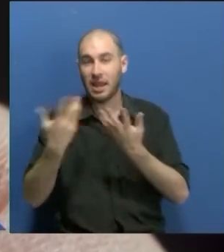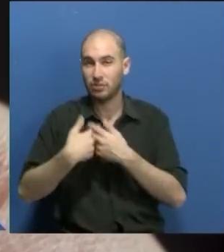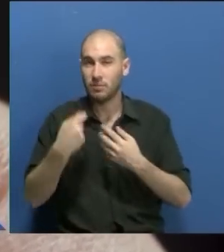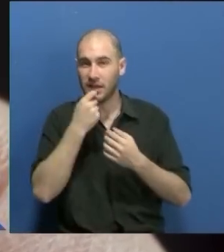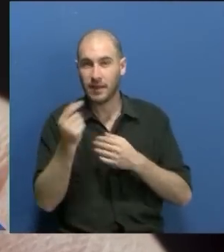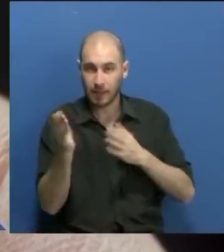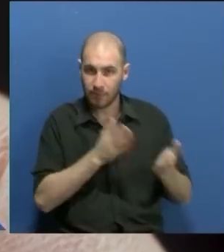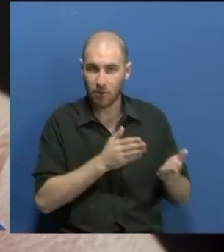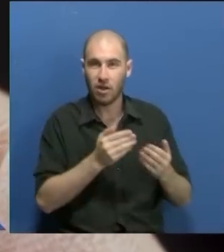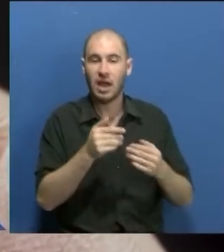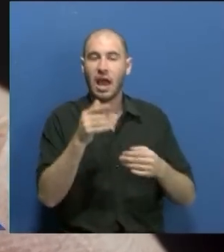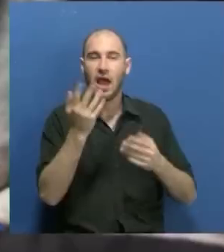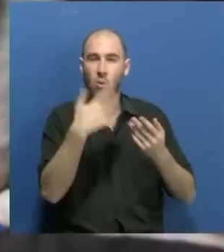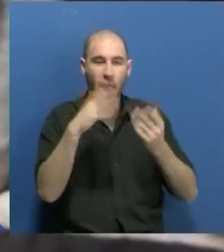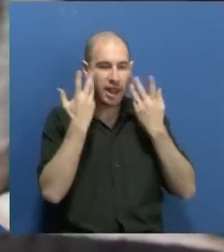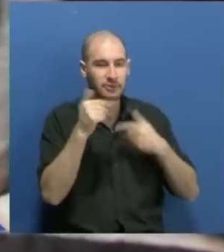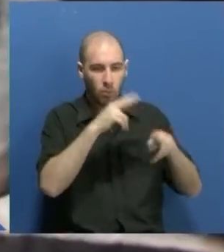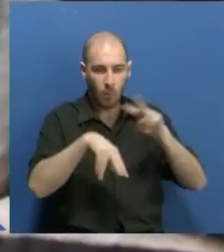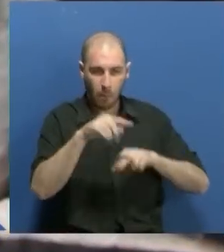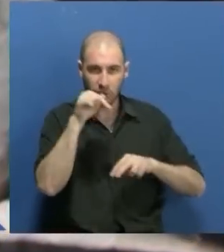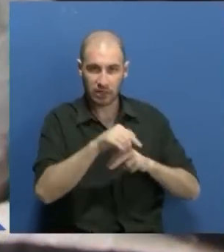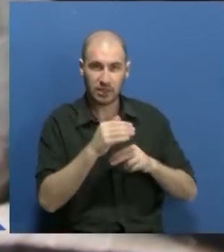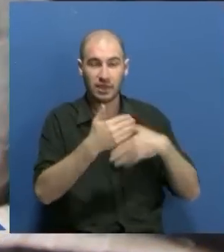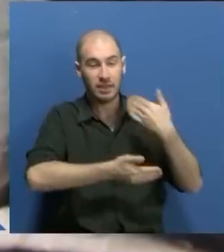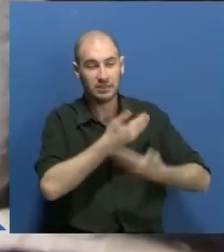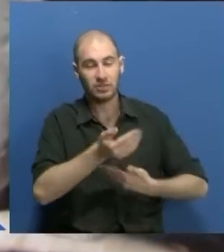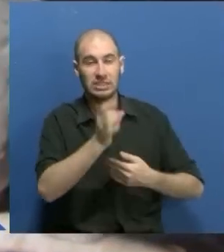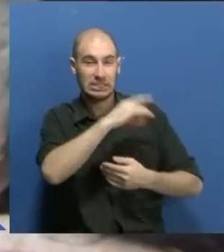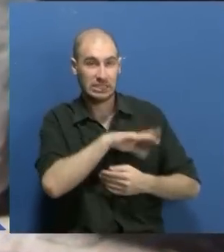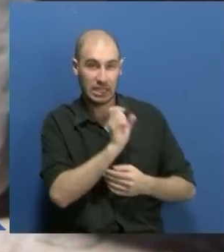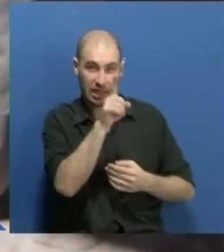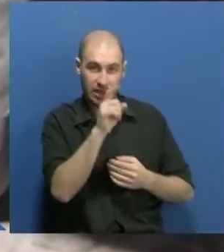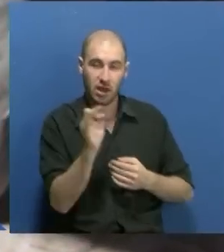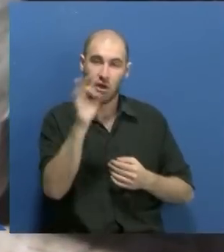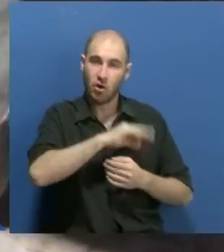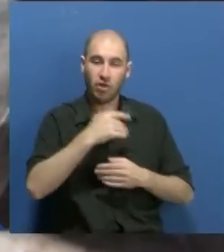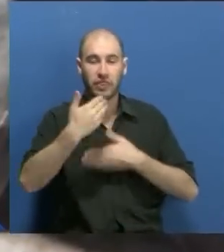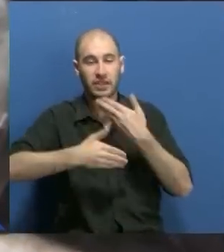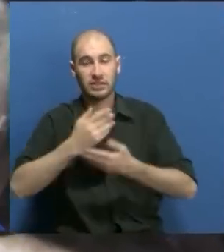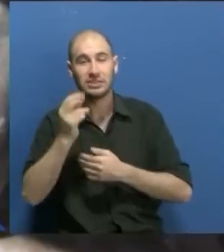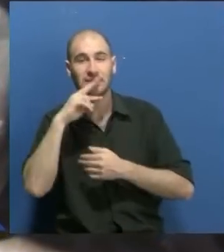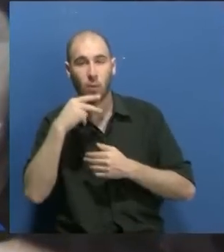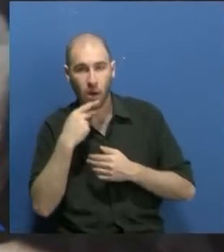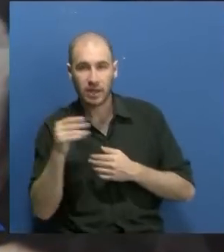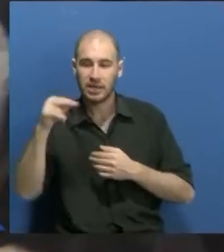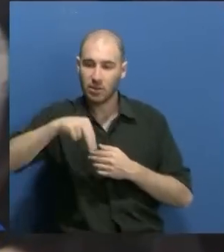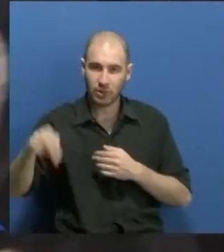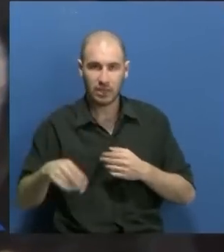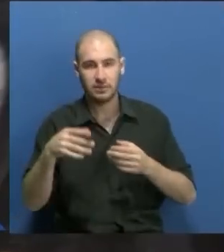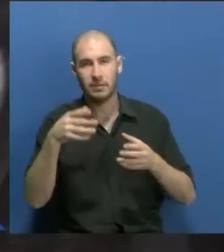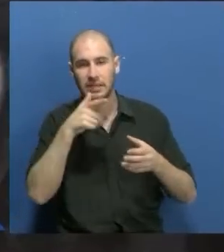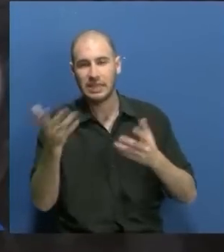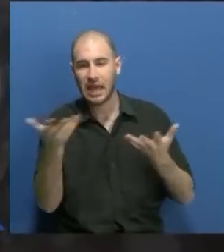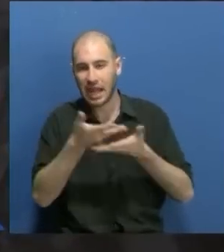lado con la arqueología que están desarrollando el lado chileno, con la que están desarrollando en San Juan, la de Neuquén, es como que nos